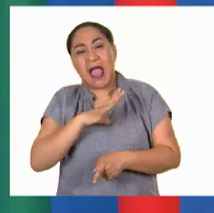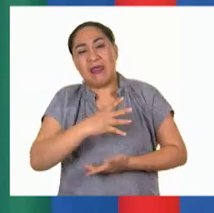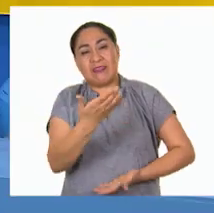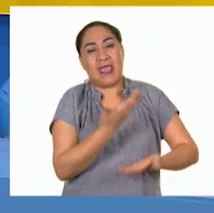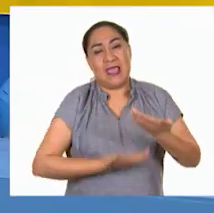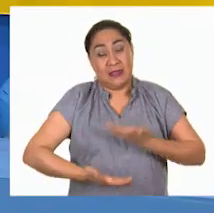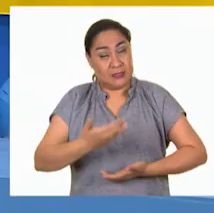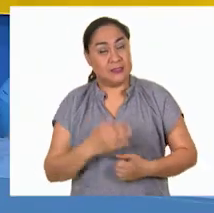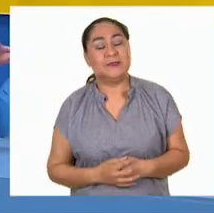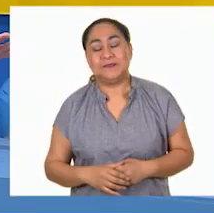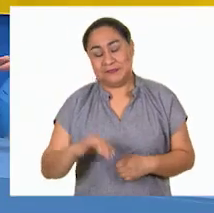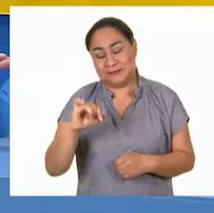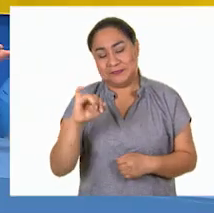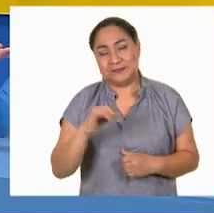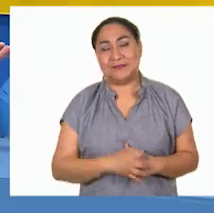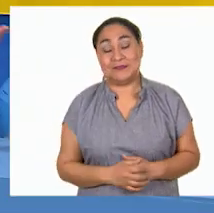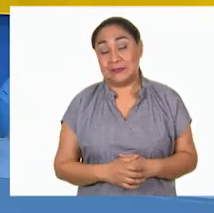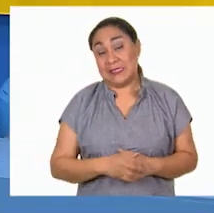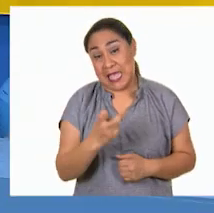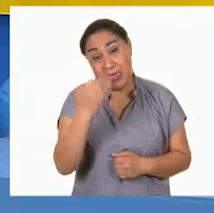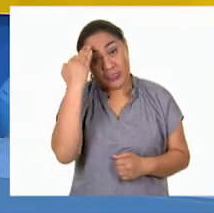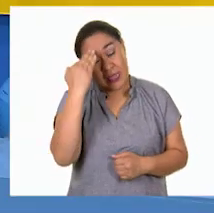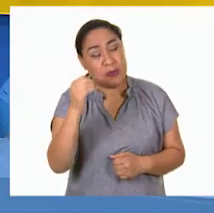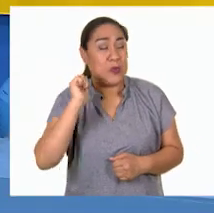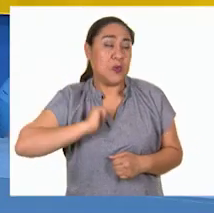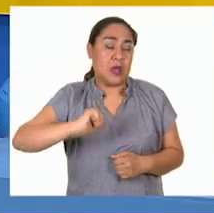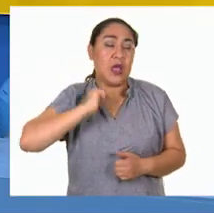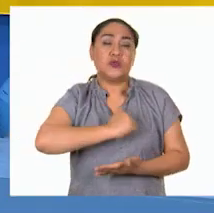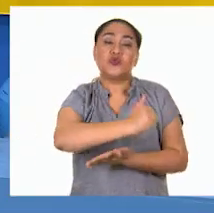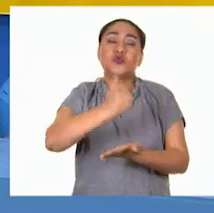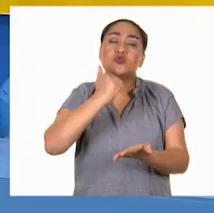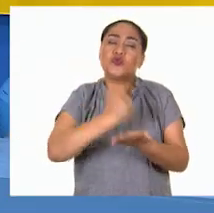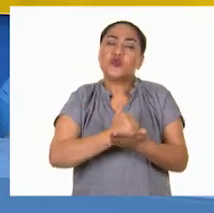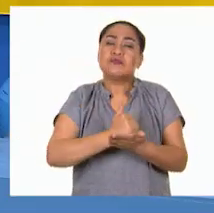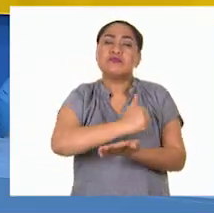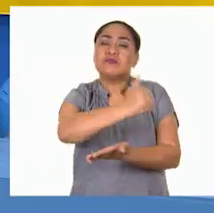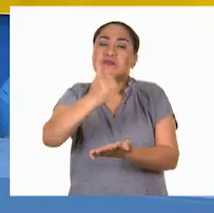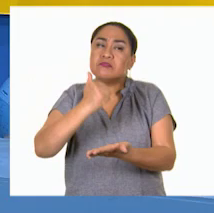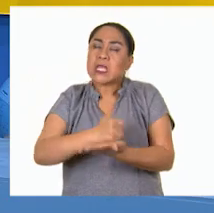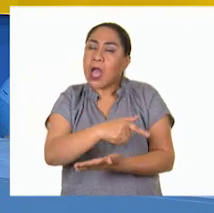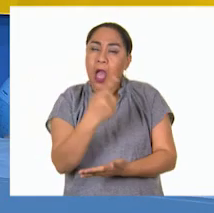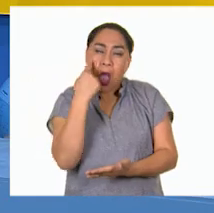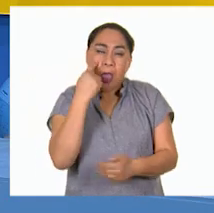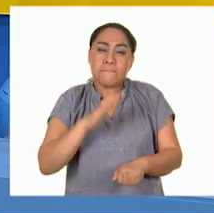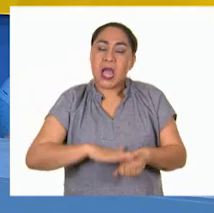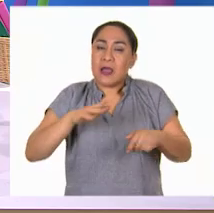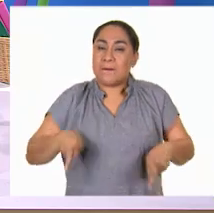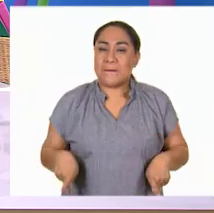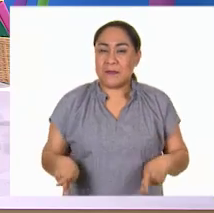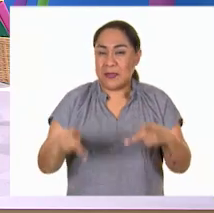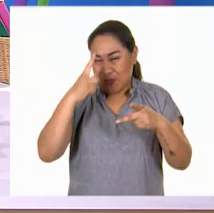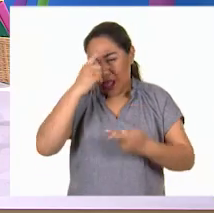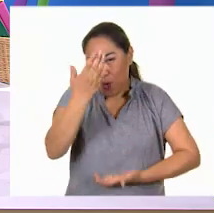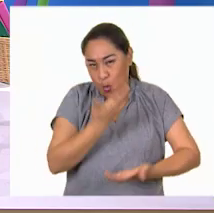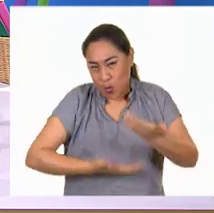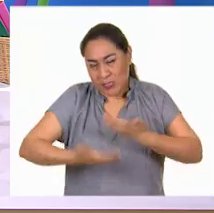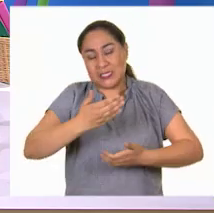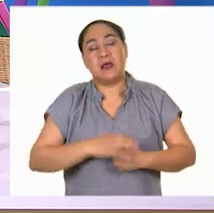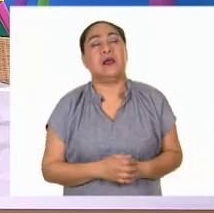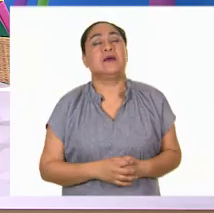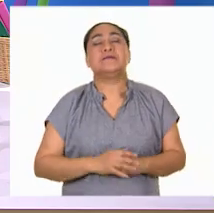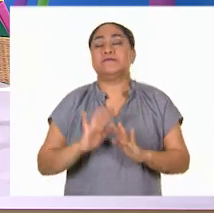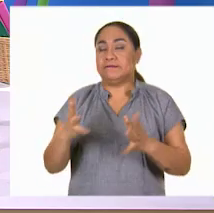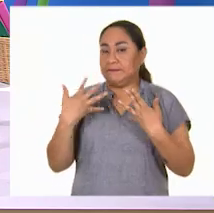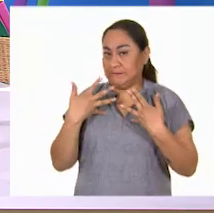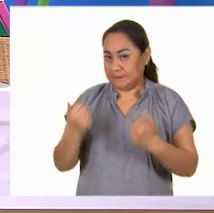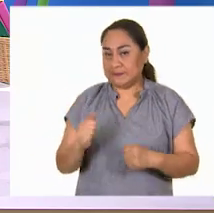tiendas. Claro, y porque desde esa época las ciudades ya eran el punto principal comercial de las ciudades. Muy bien, maestra. ¿Qué